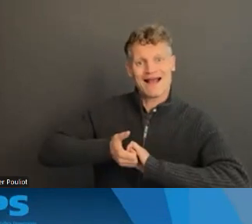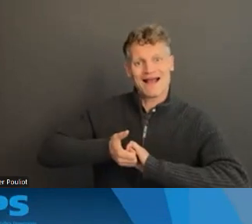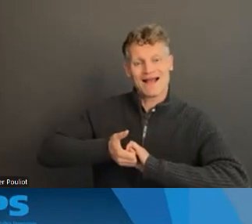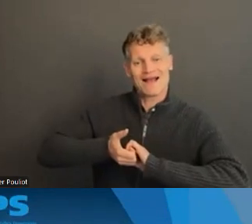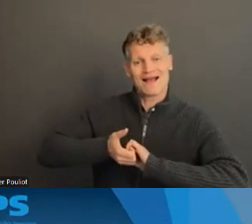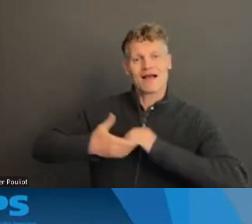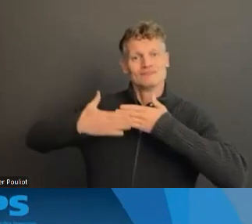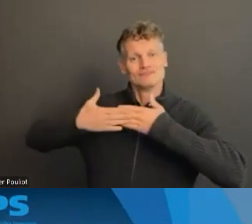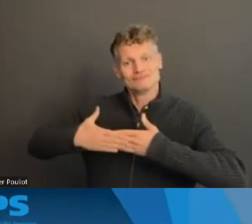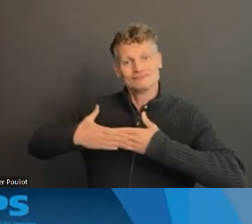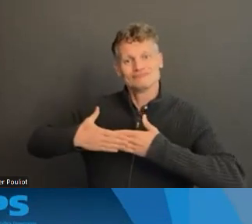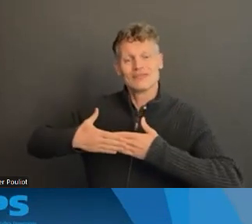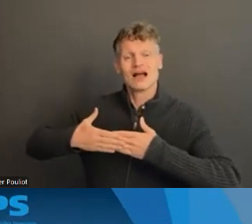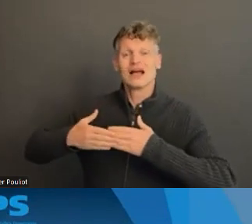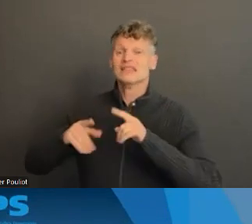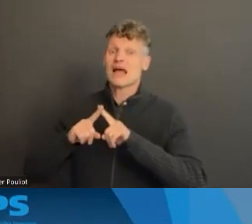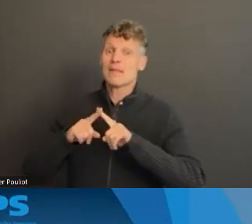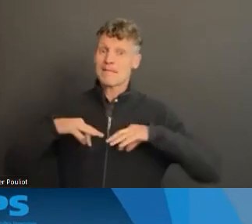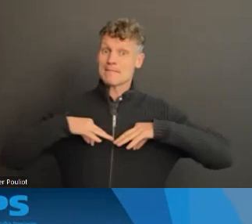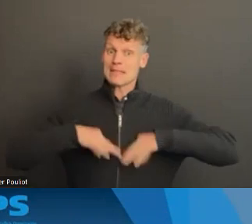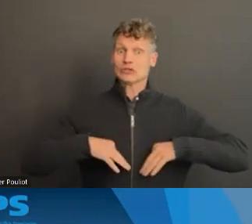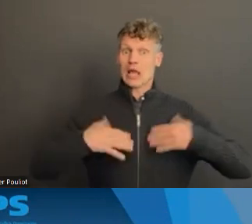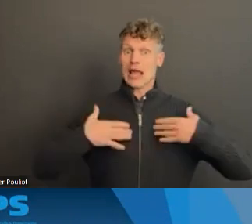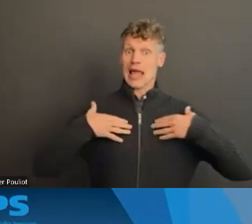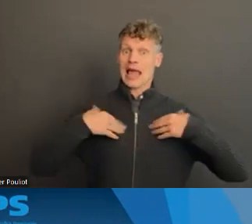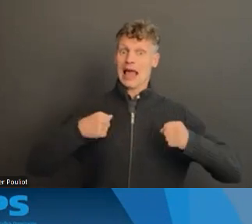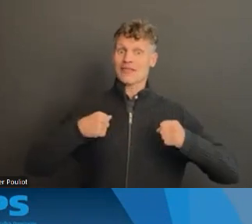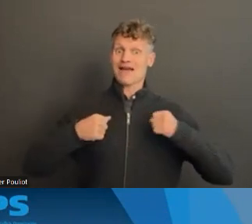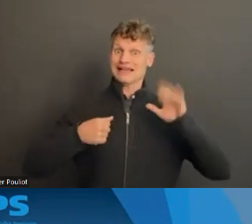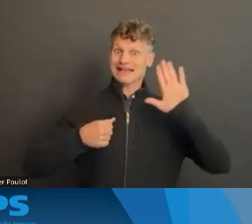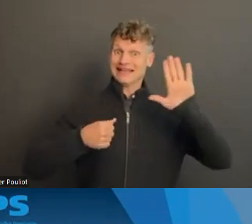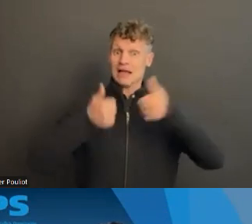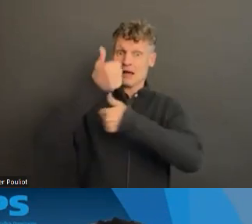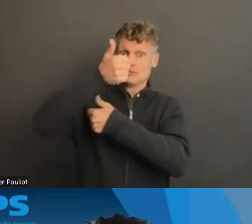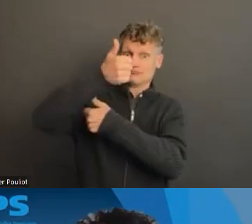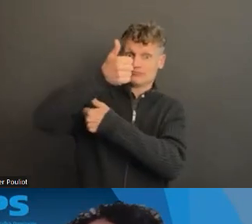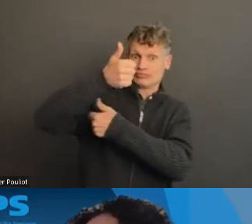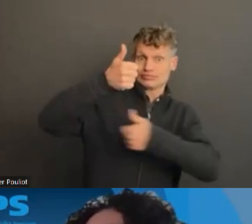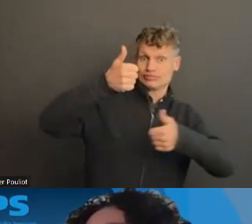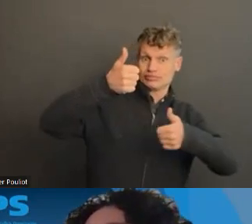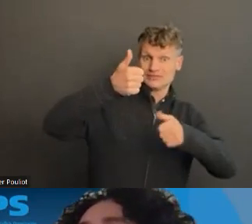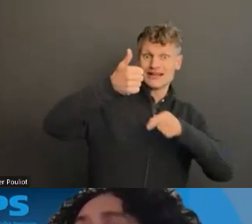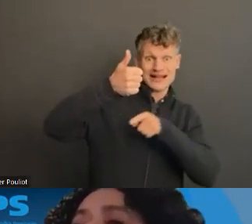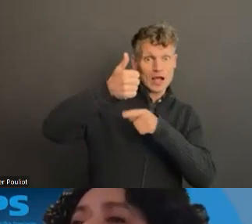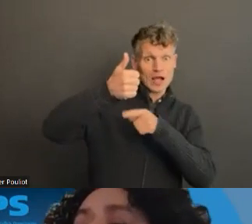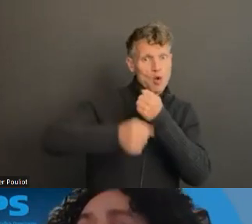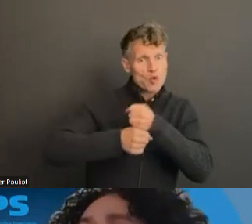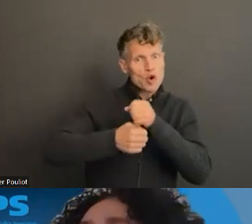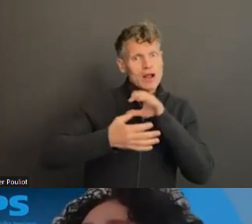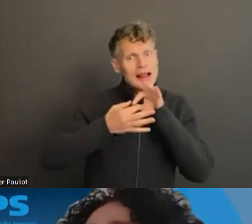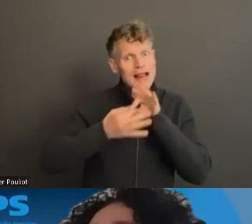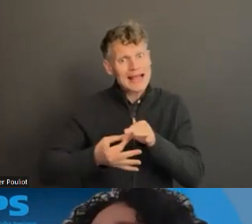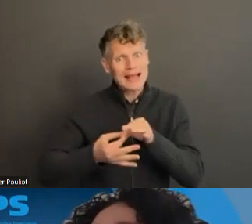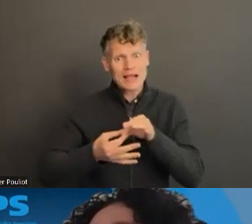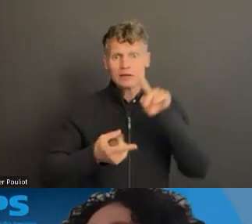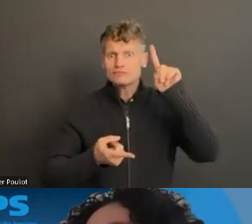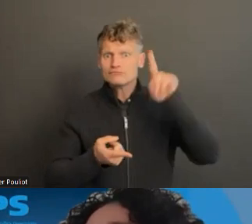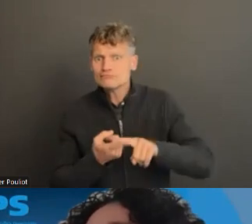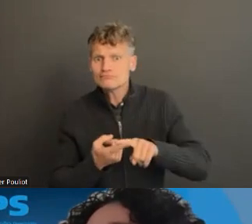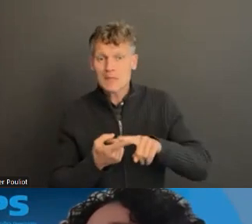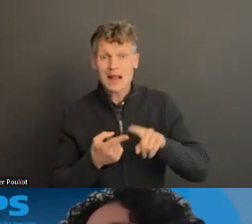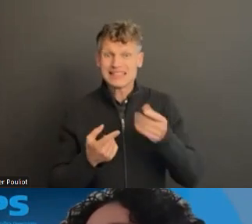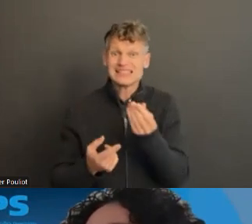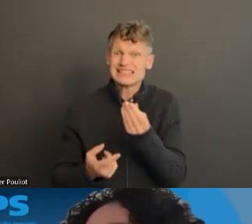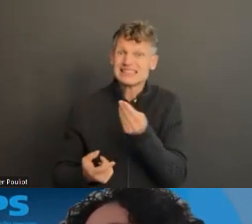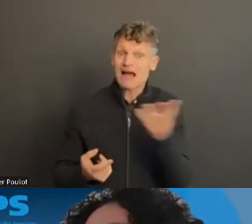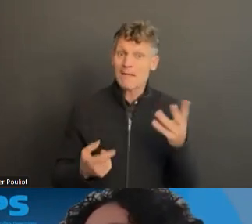Y dentro de los ministerios de salud hay departamentos, hay secciones, hay grupos que están trabajando sobre los determinantes de la salud. Pero a veces